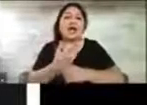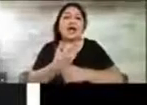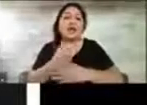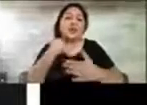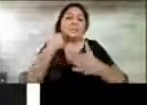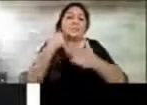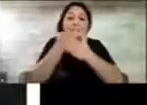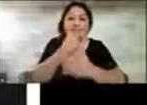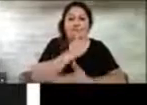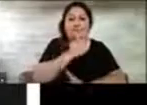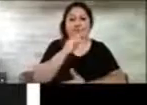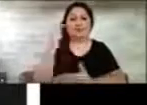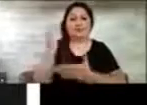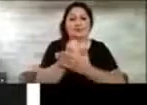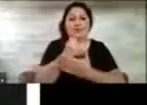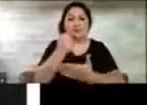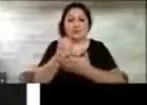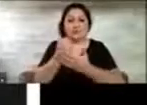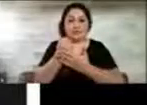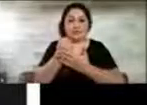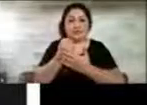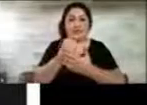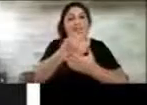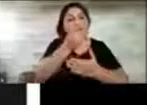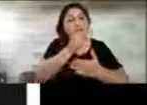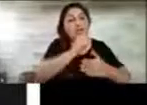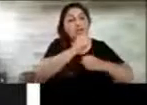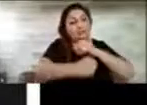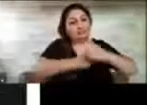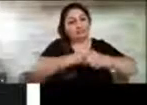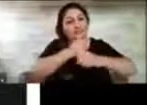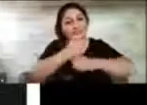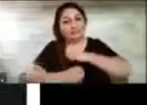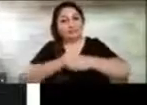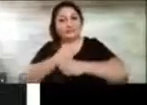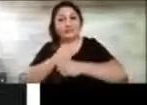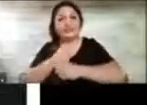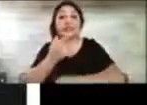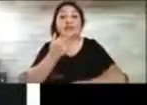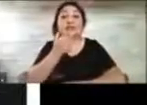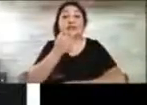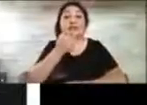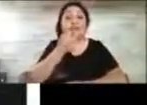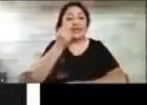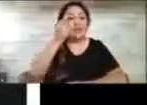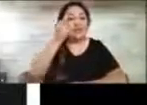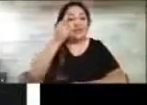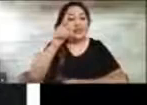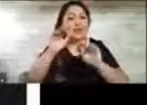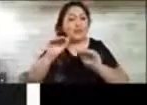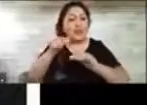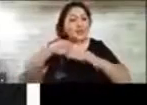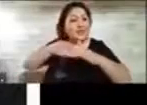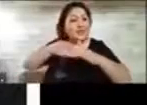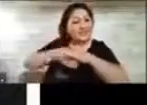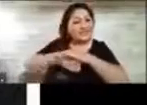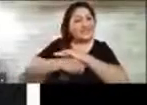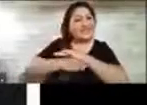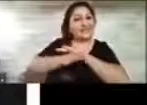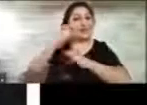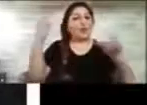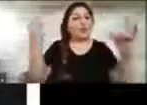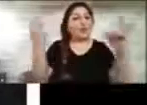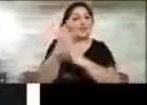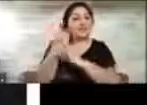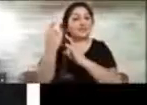cumplir en cada época, y podemos entenderlo así también en relación a la accesibilidad universal, o sea que esos